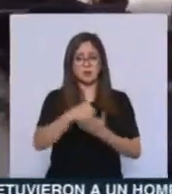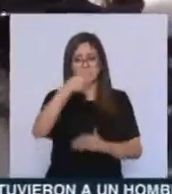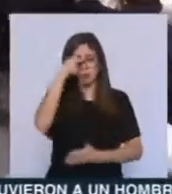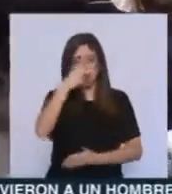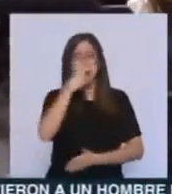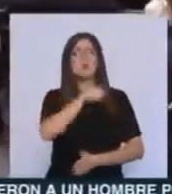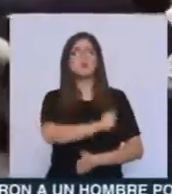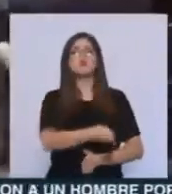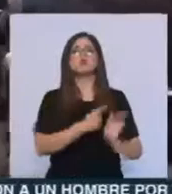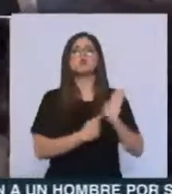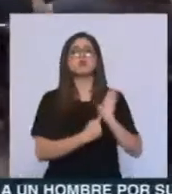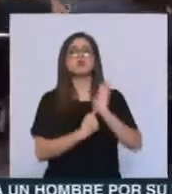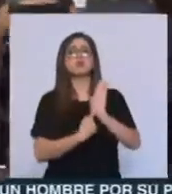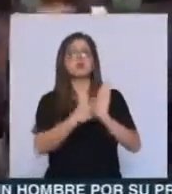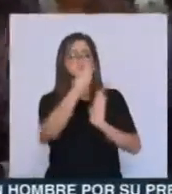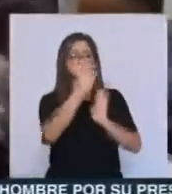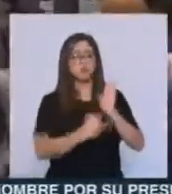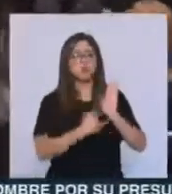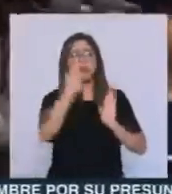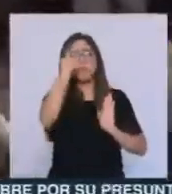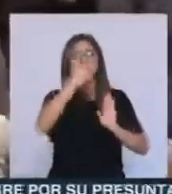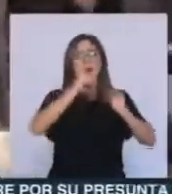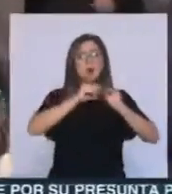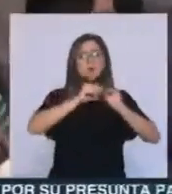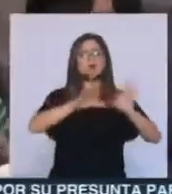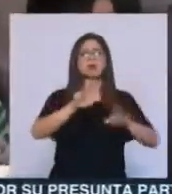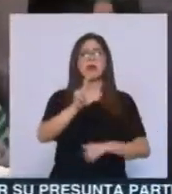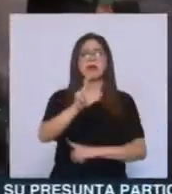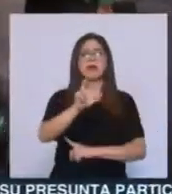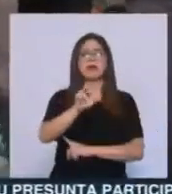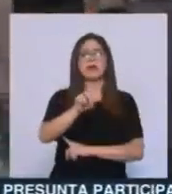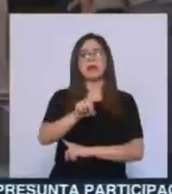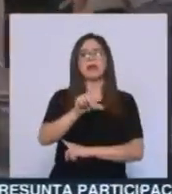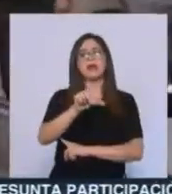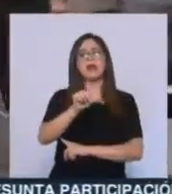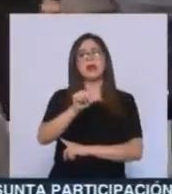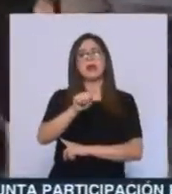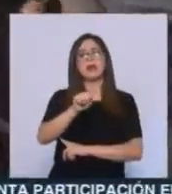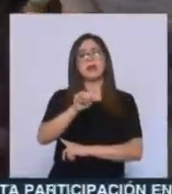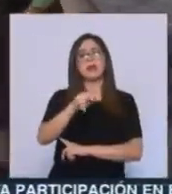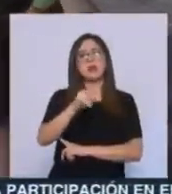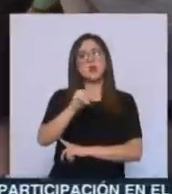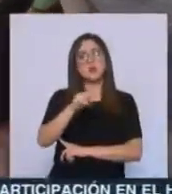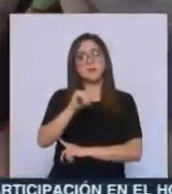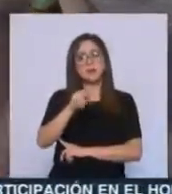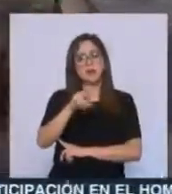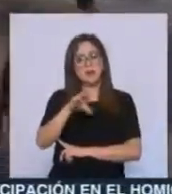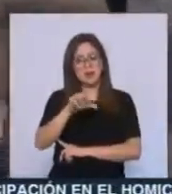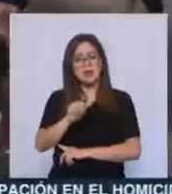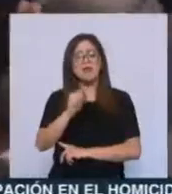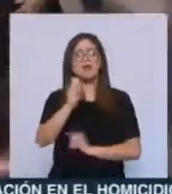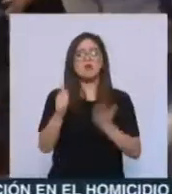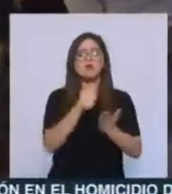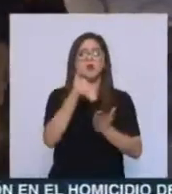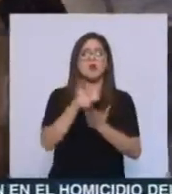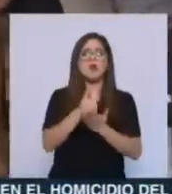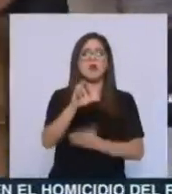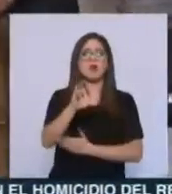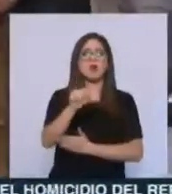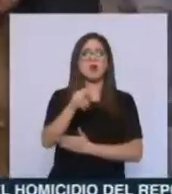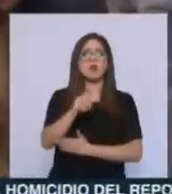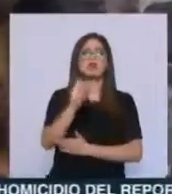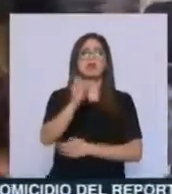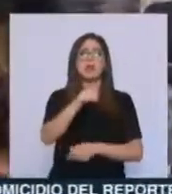cual se reconoce a la capital mexicana como parte de la Red Latinoamericana de Ciudades Arcoíris, la cual integran